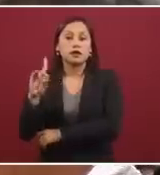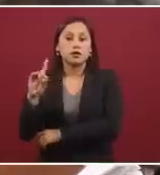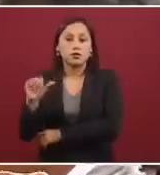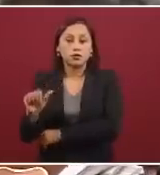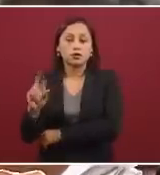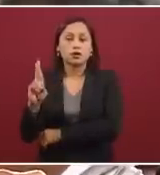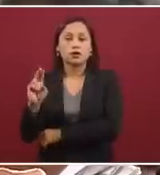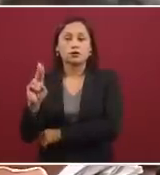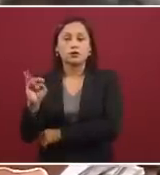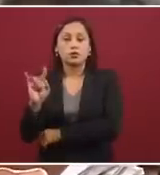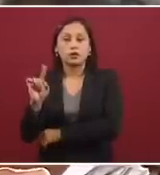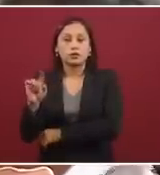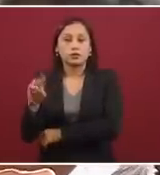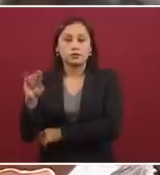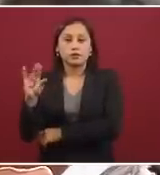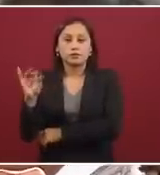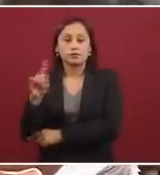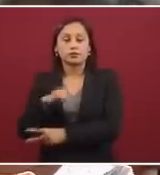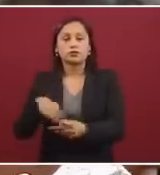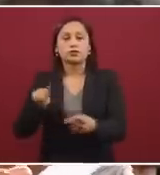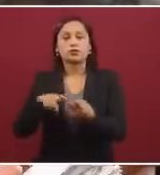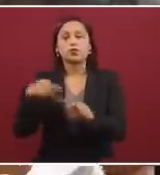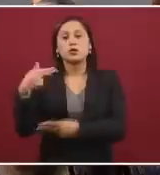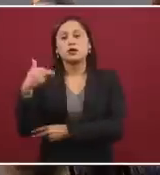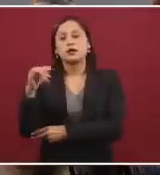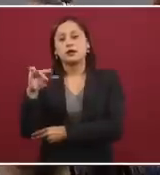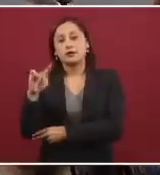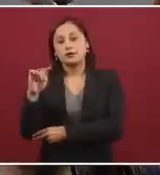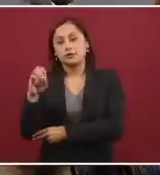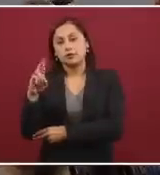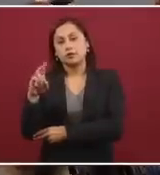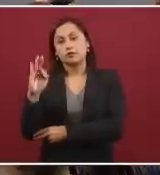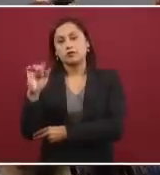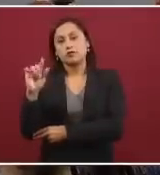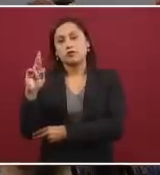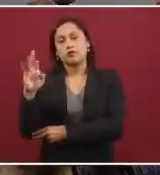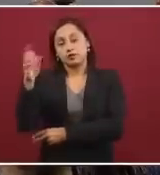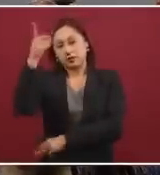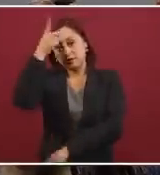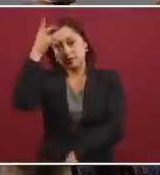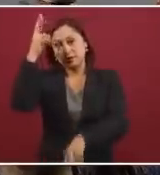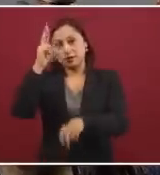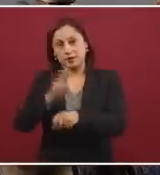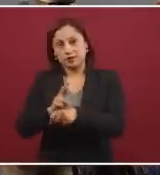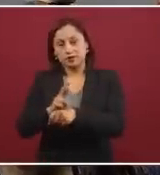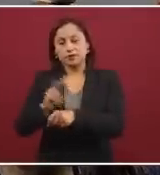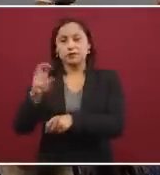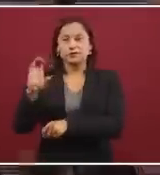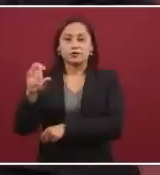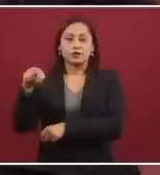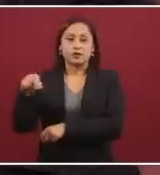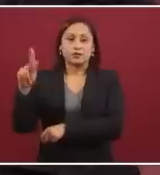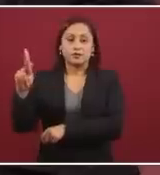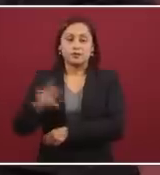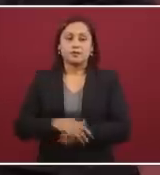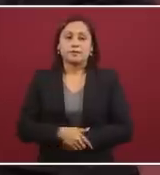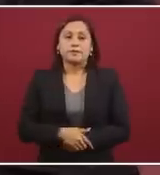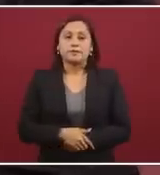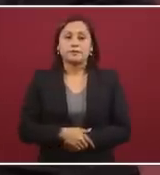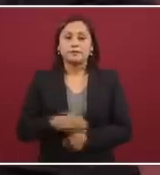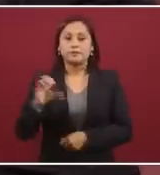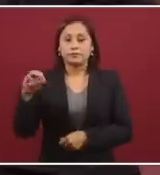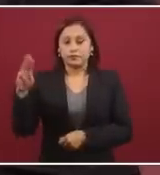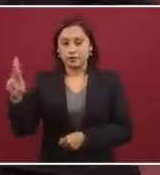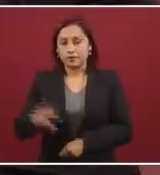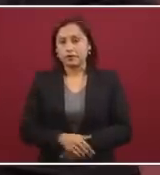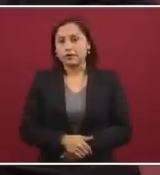y héctor flores santana estaba como director del cmp entendemos no tengo